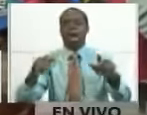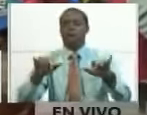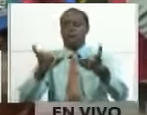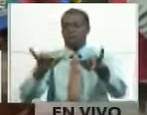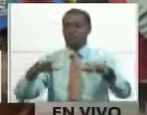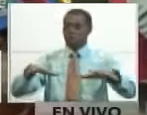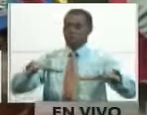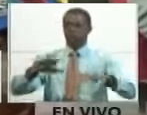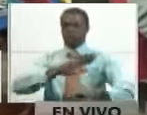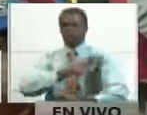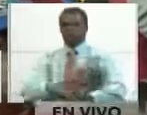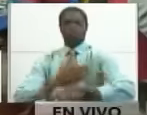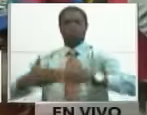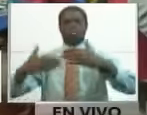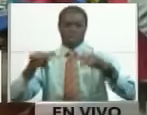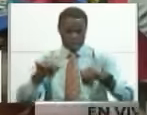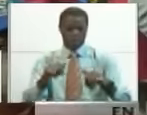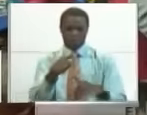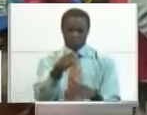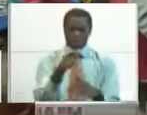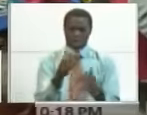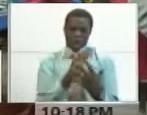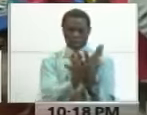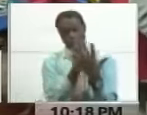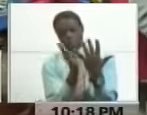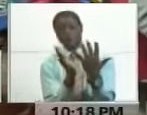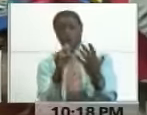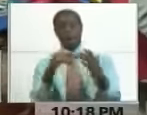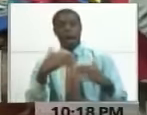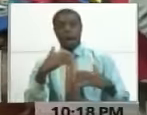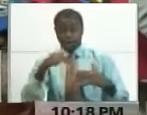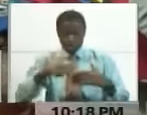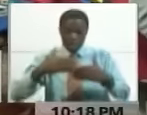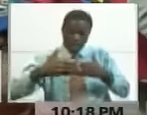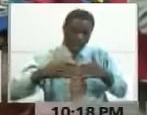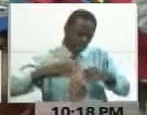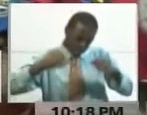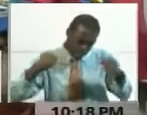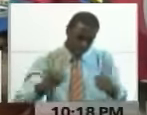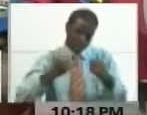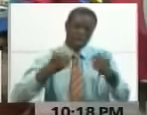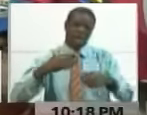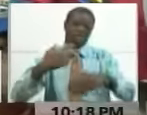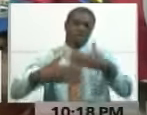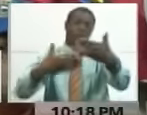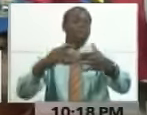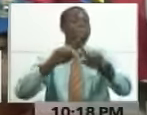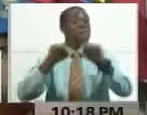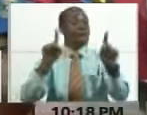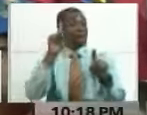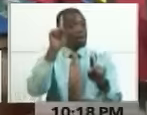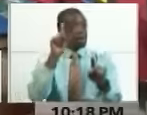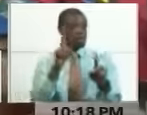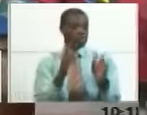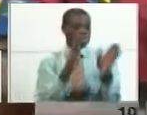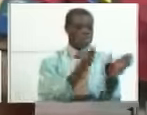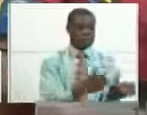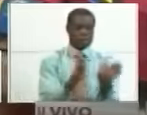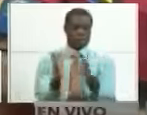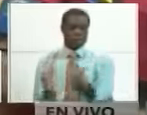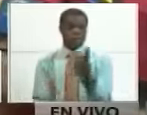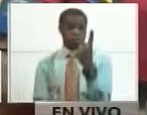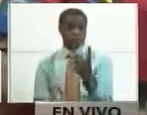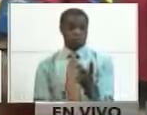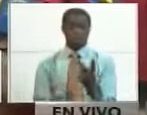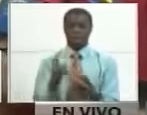trabajar con fuerza en estos días. Pero hay 2 tareas centrales. Ahí están los afiches de